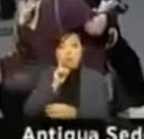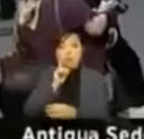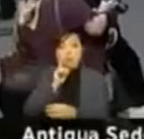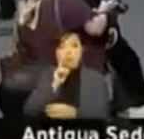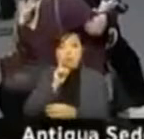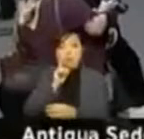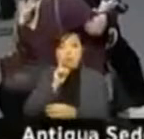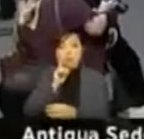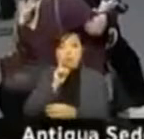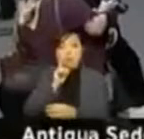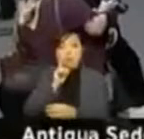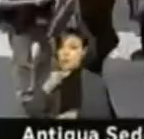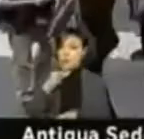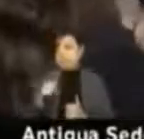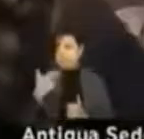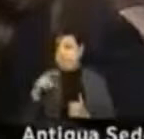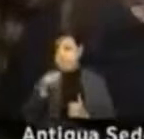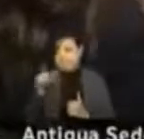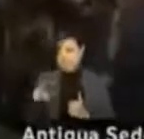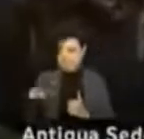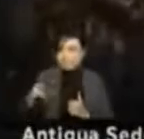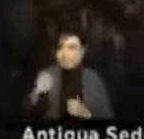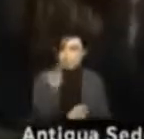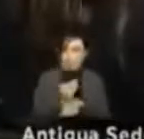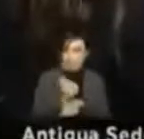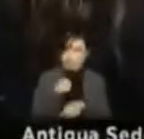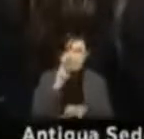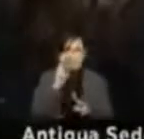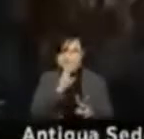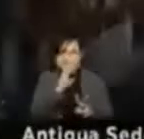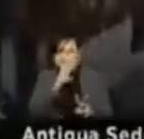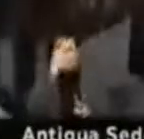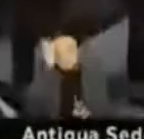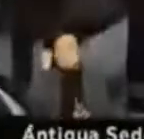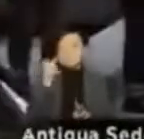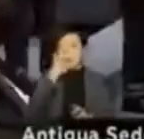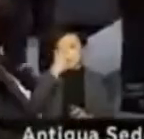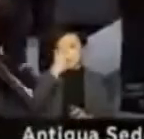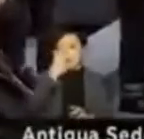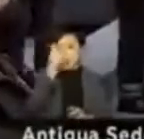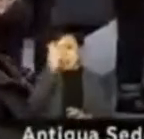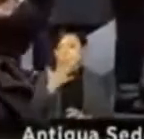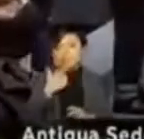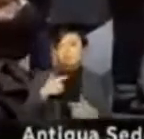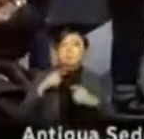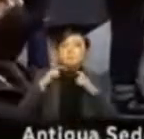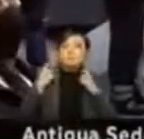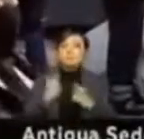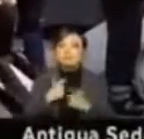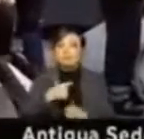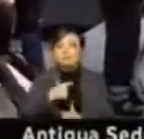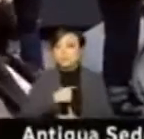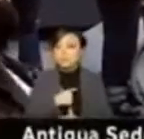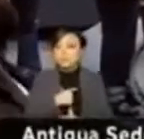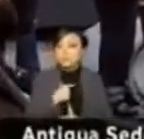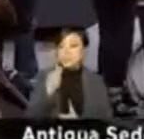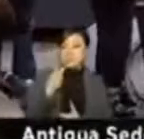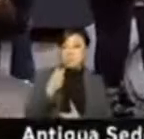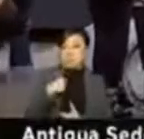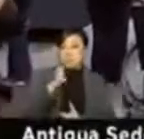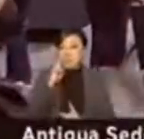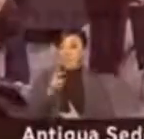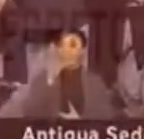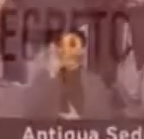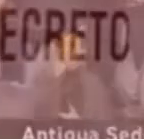en el 2022 en 6 estados. Va a haber elecciones en 6 estados de la República, y en muchas de esas entidades el Movimiento